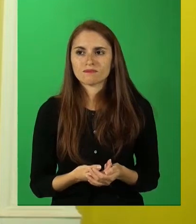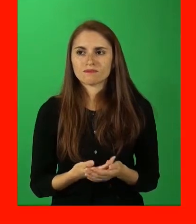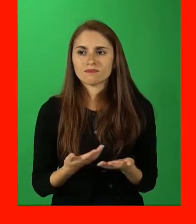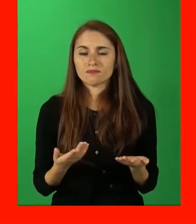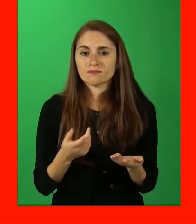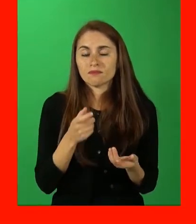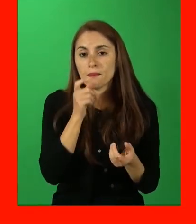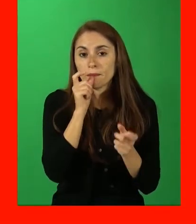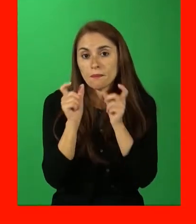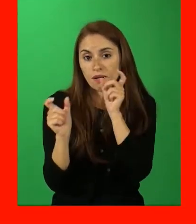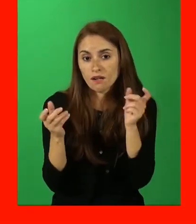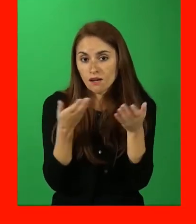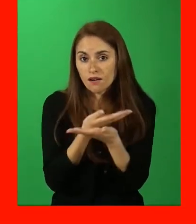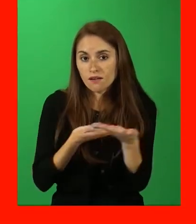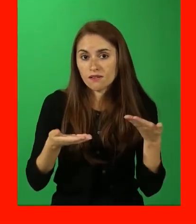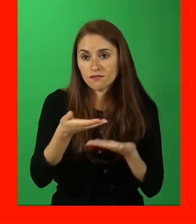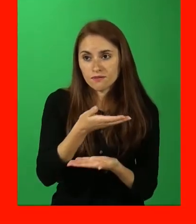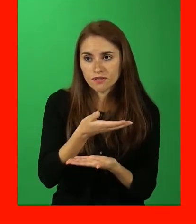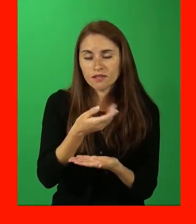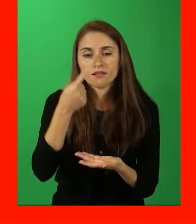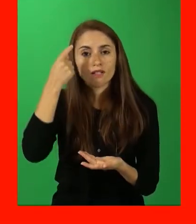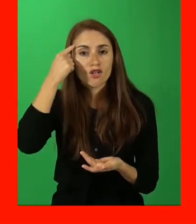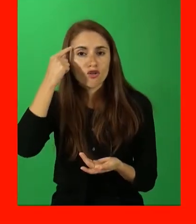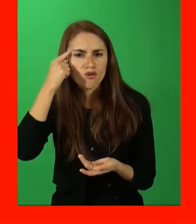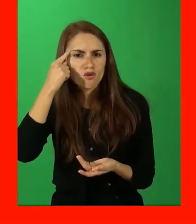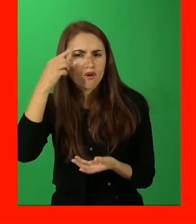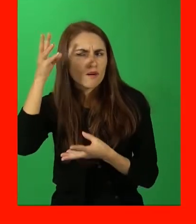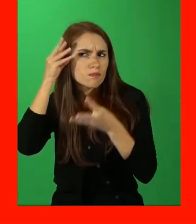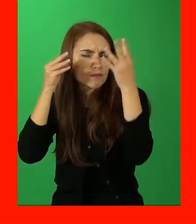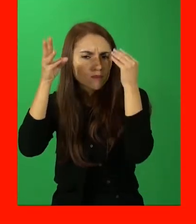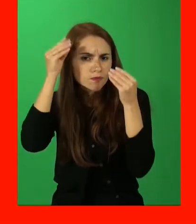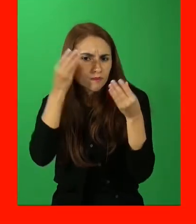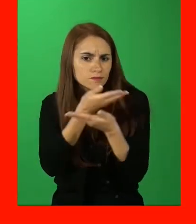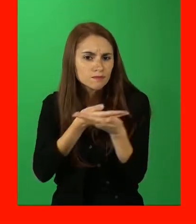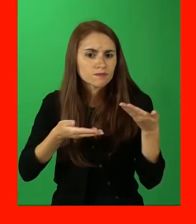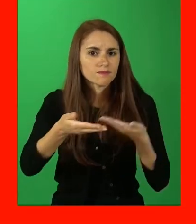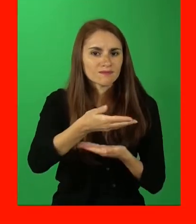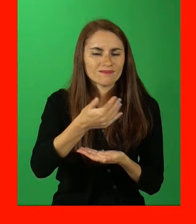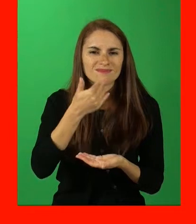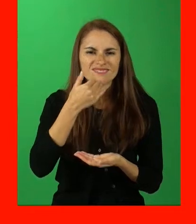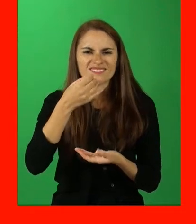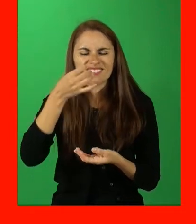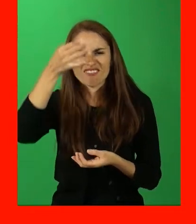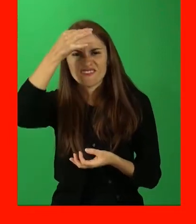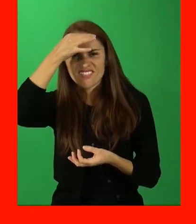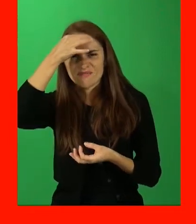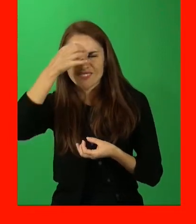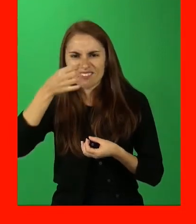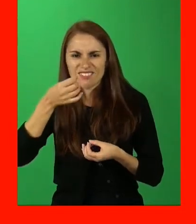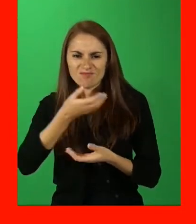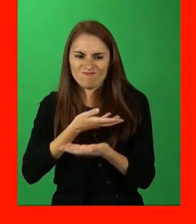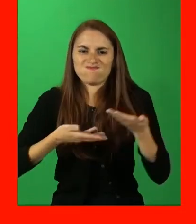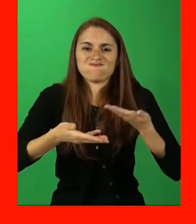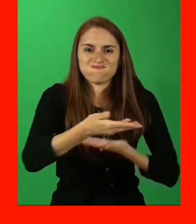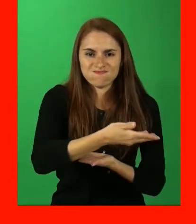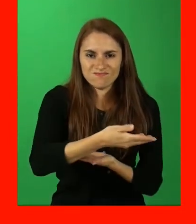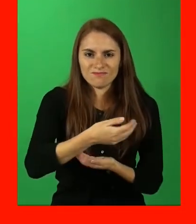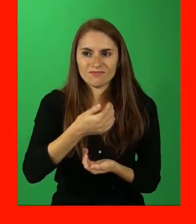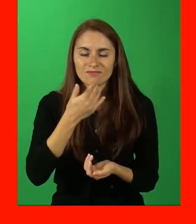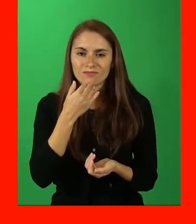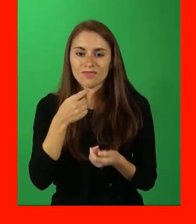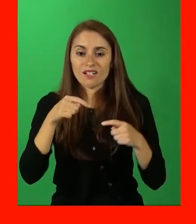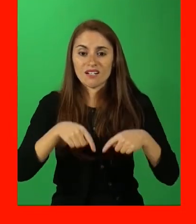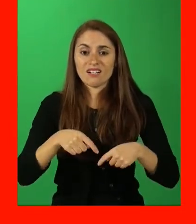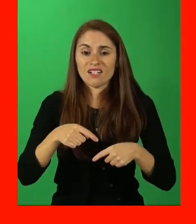de palabras, hay un intercambio de conocimiento, un intercambio de enfermedades. Nos trajeron muchas enfermedades que